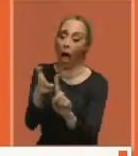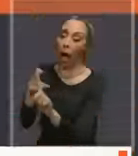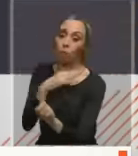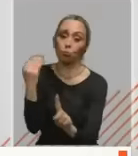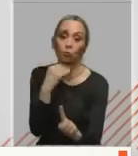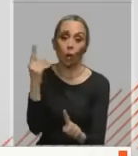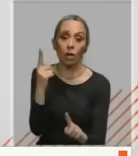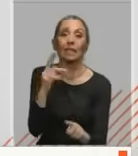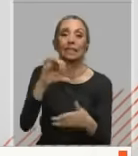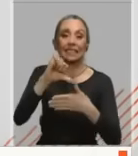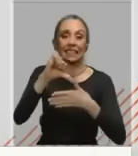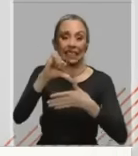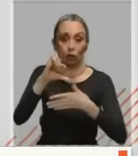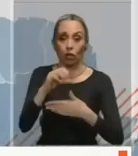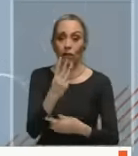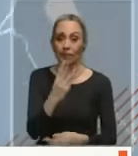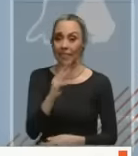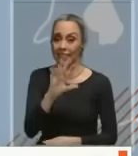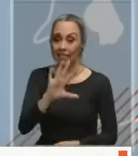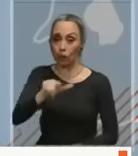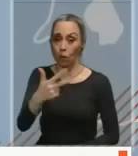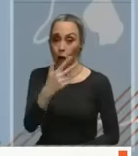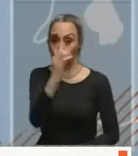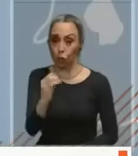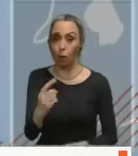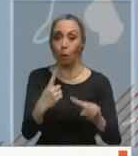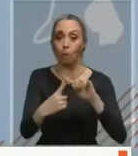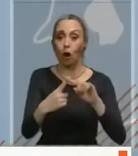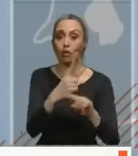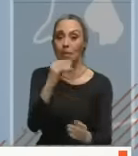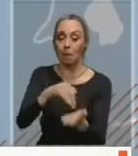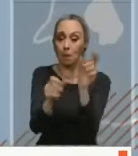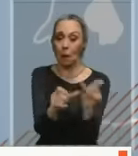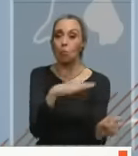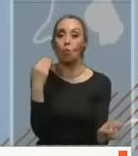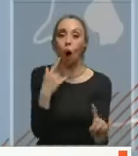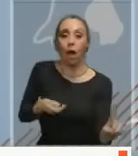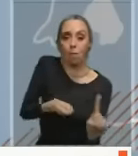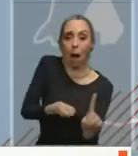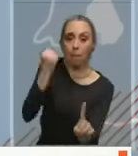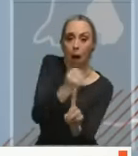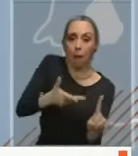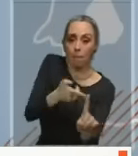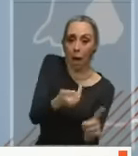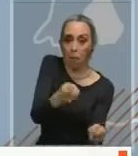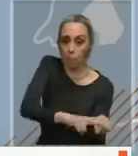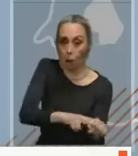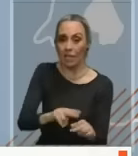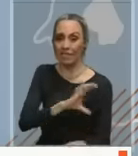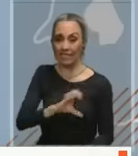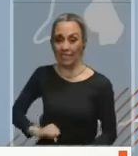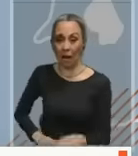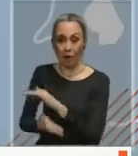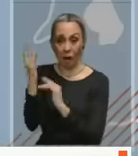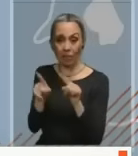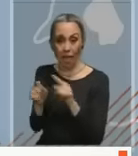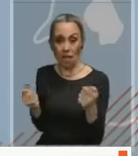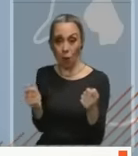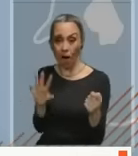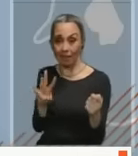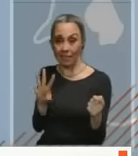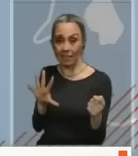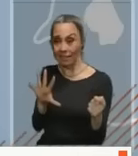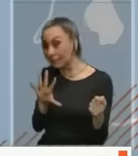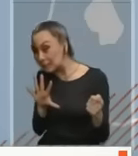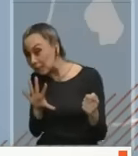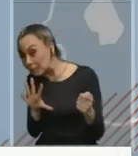al 35,8% cada 100.000 habitantes, mientras que El Salvador, de pasar a tener números similares, bajó